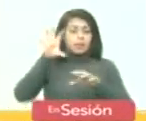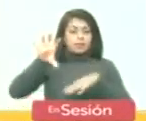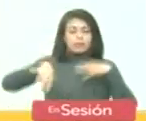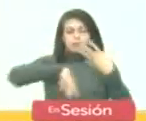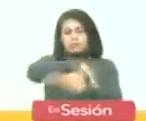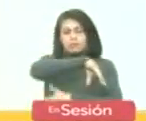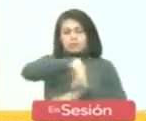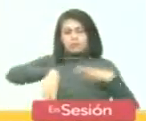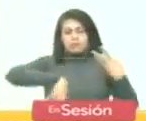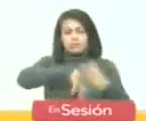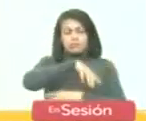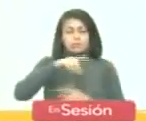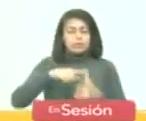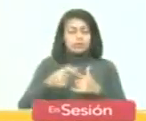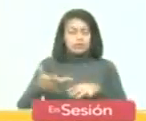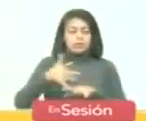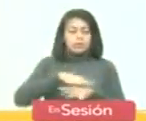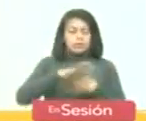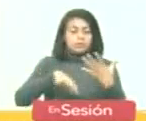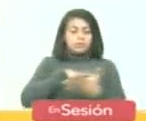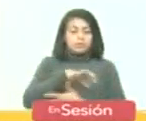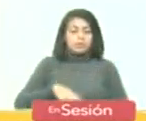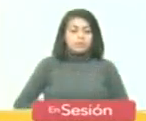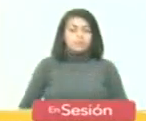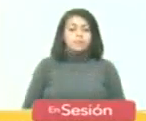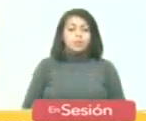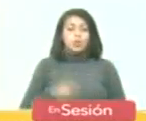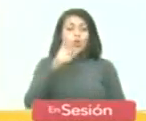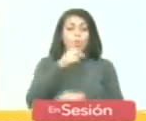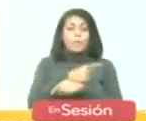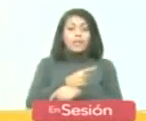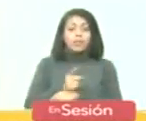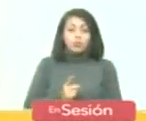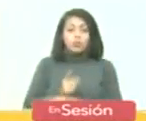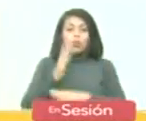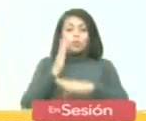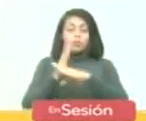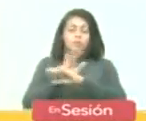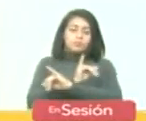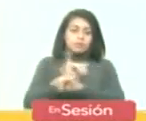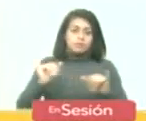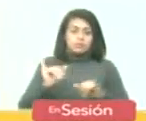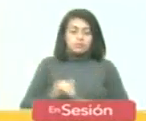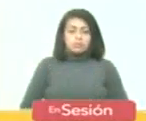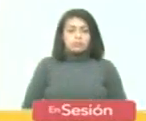anarquía. Un minuto, caos completo. Gracias, señor presidente.